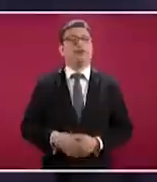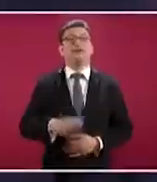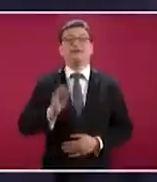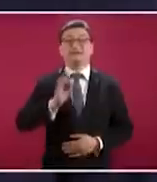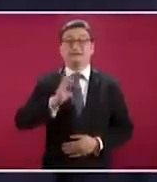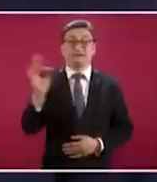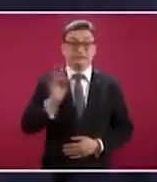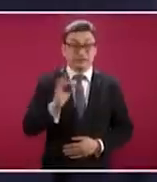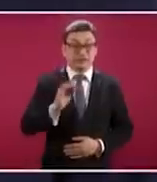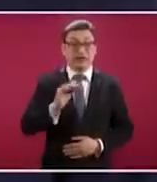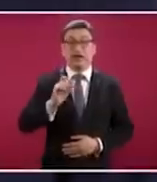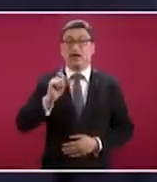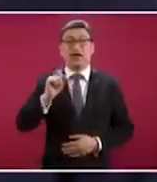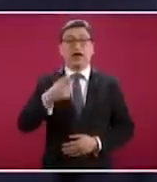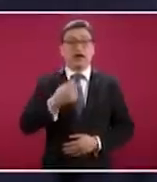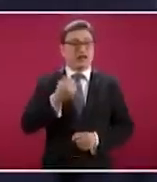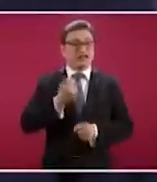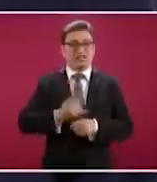injusticia